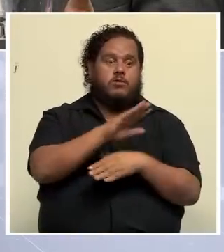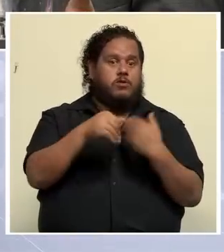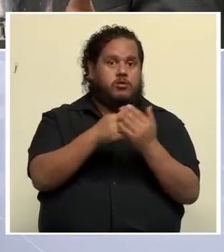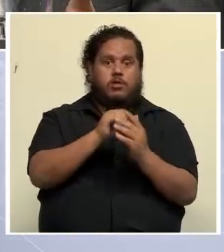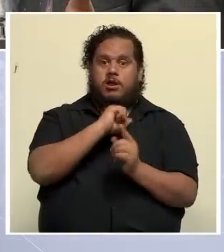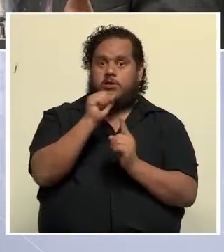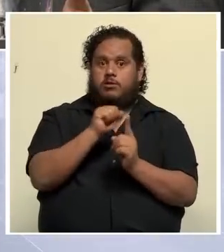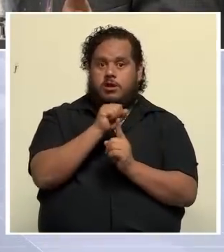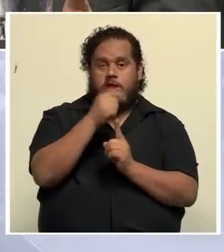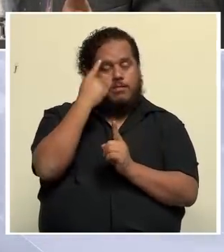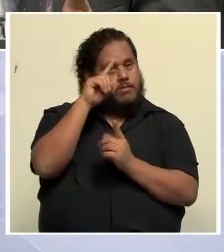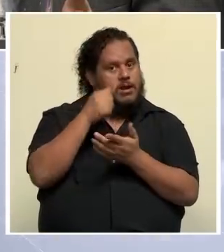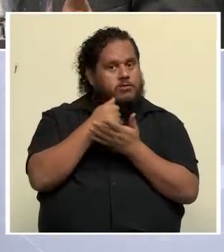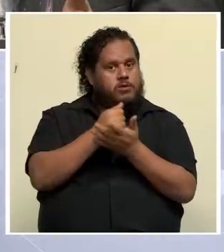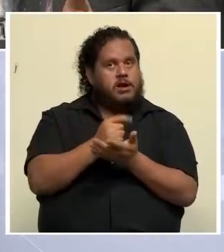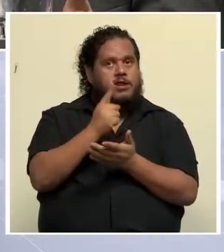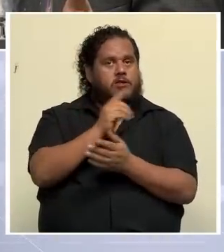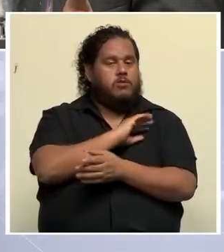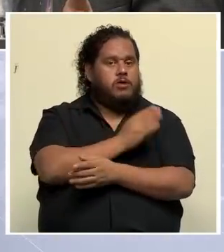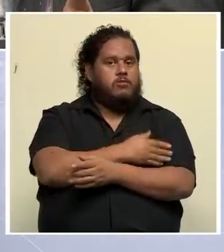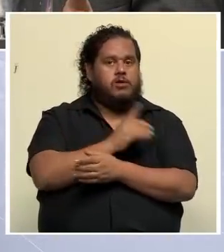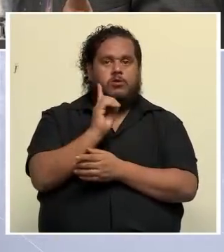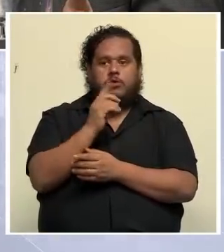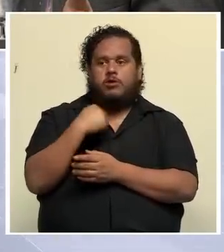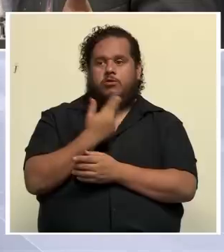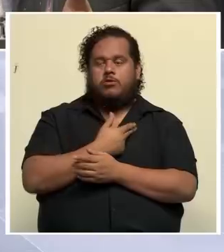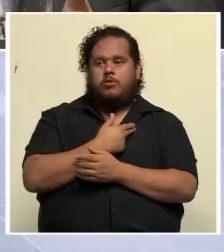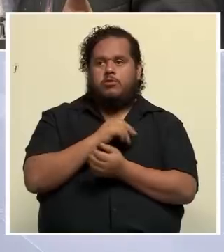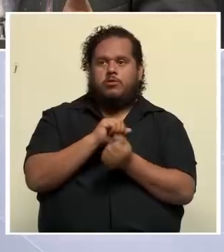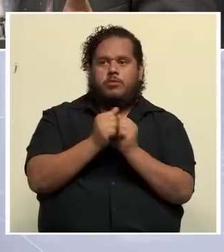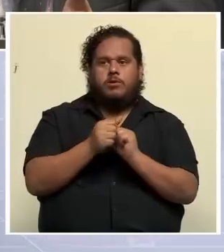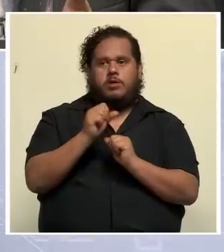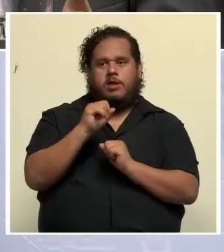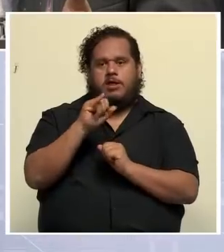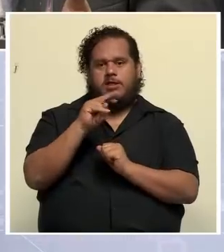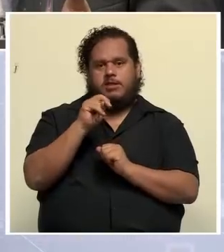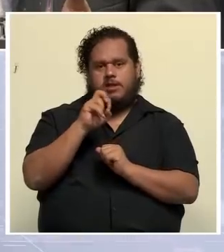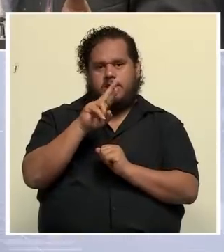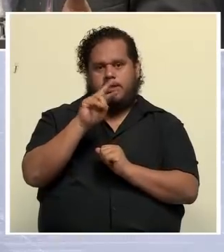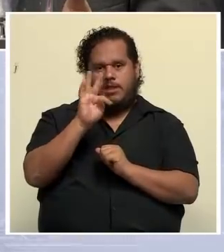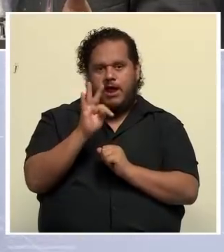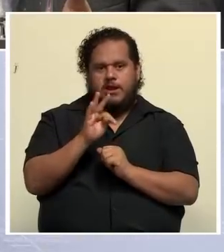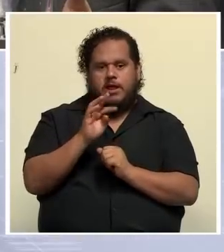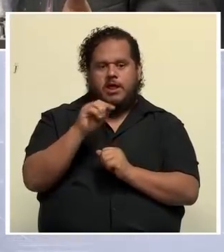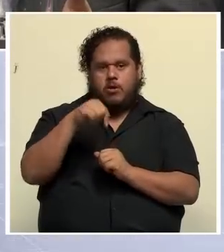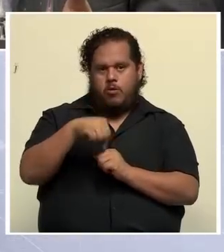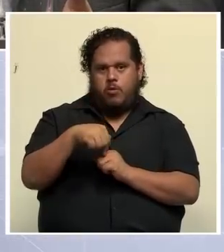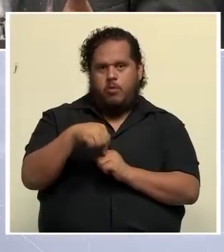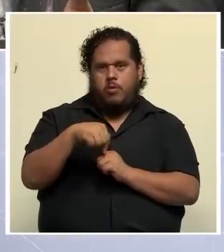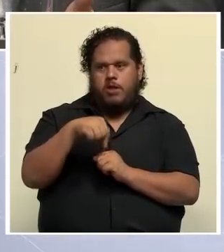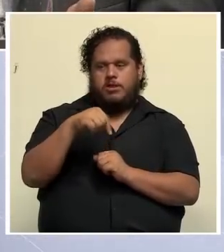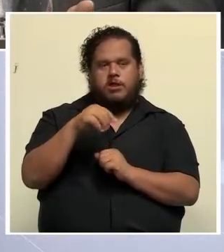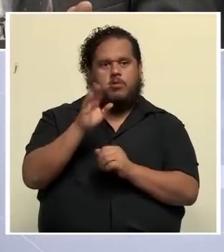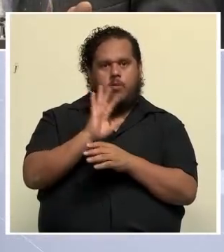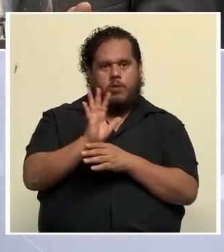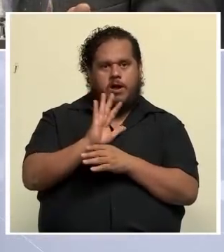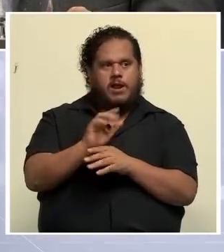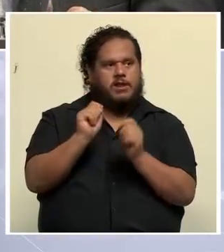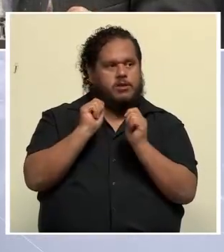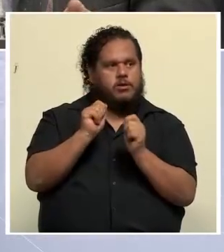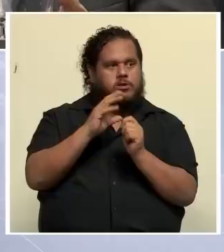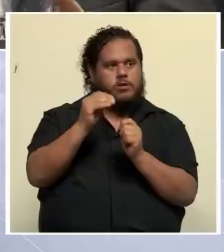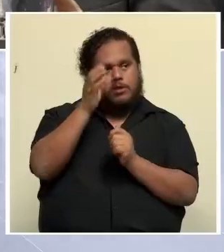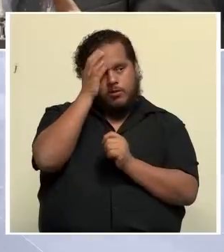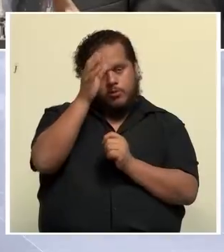para ayudarles. Es un esfuerzo donde convertimos SINART, donde estamos en un canal de educación y de